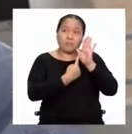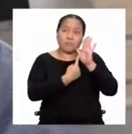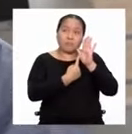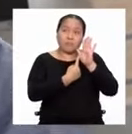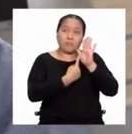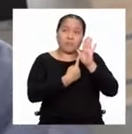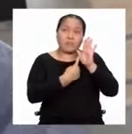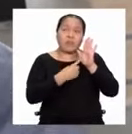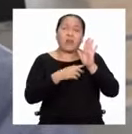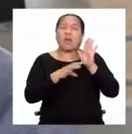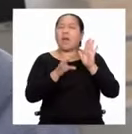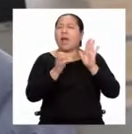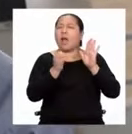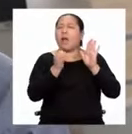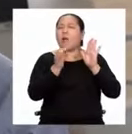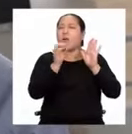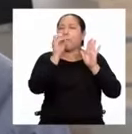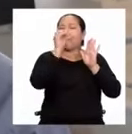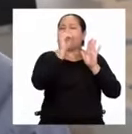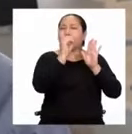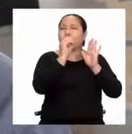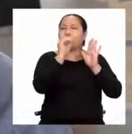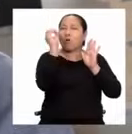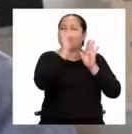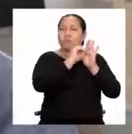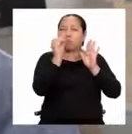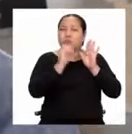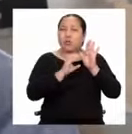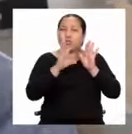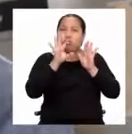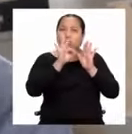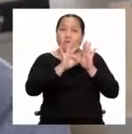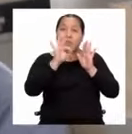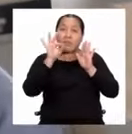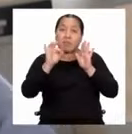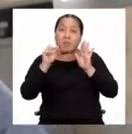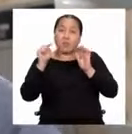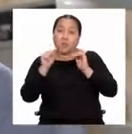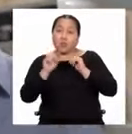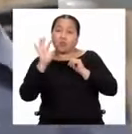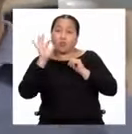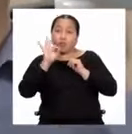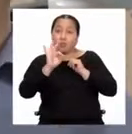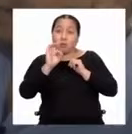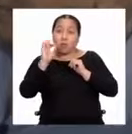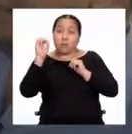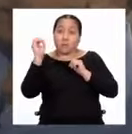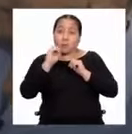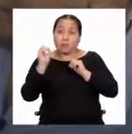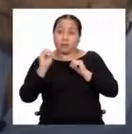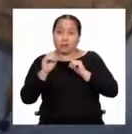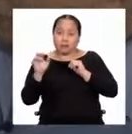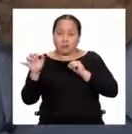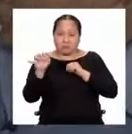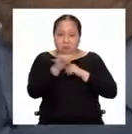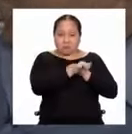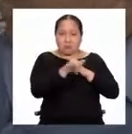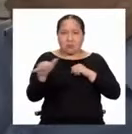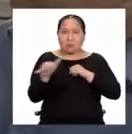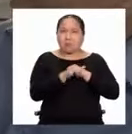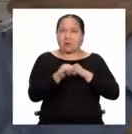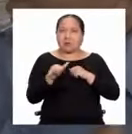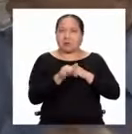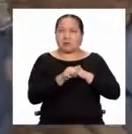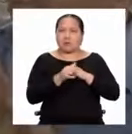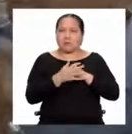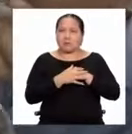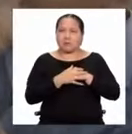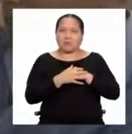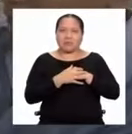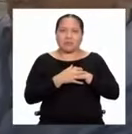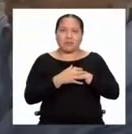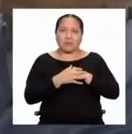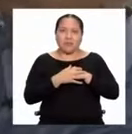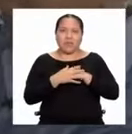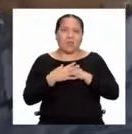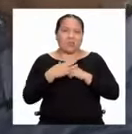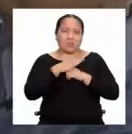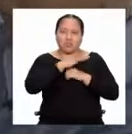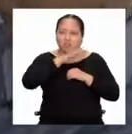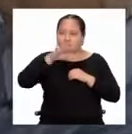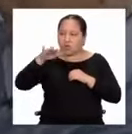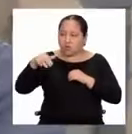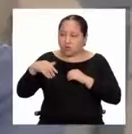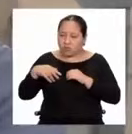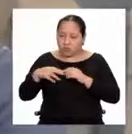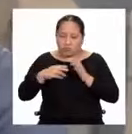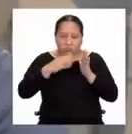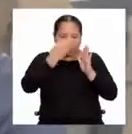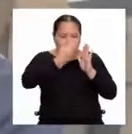por ciento, digamos casi el 99.9%, que somos iguales. Y todos, al tener los mismos bloques